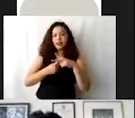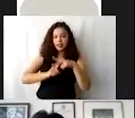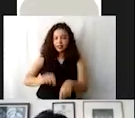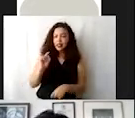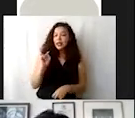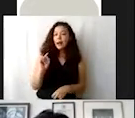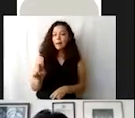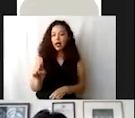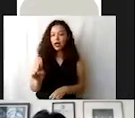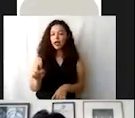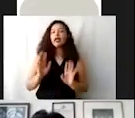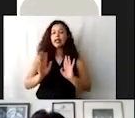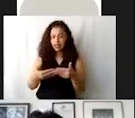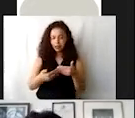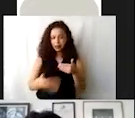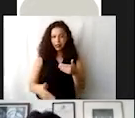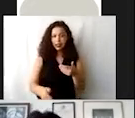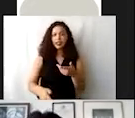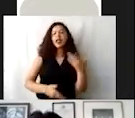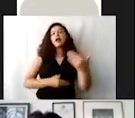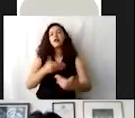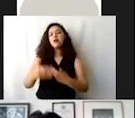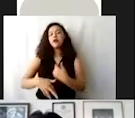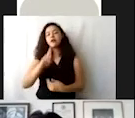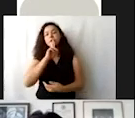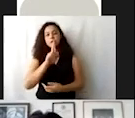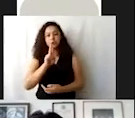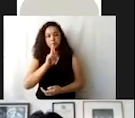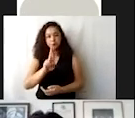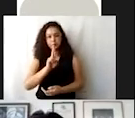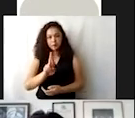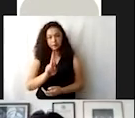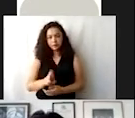iniciamos y con el proceso que tienen aquí descrito, ¿no?